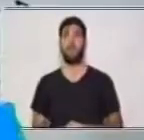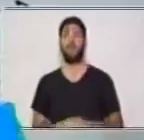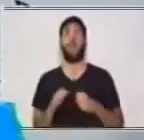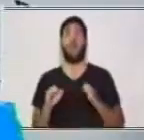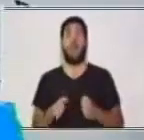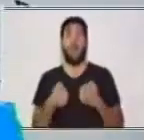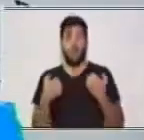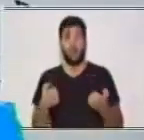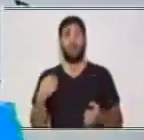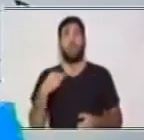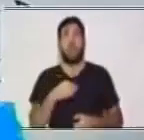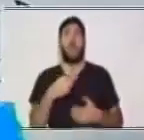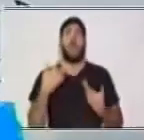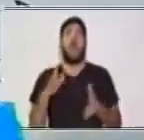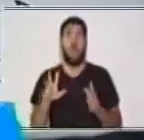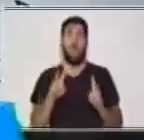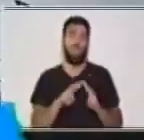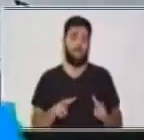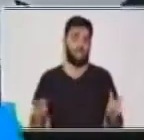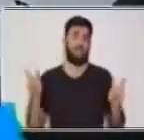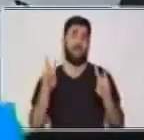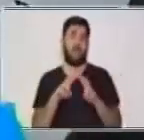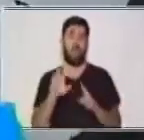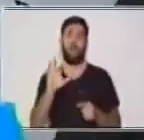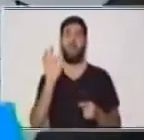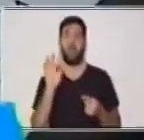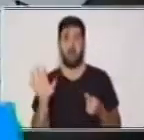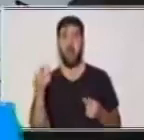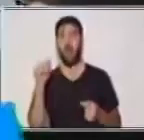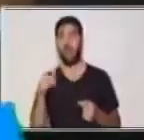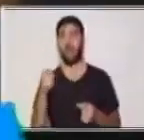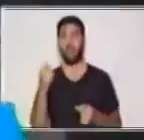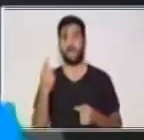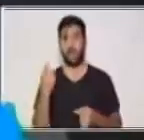Entonces ya tenemos el valor. Nos falta encontrar el ángulo.